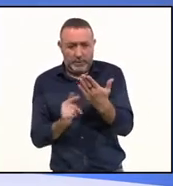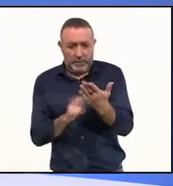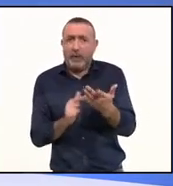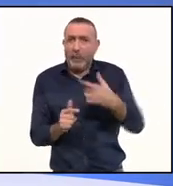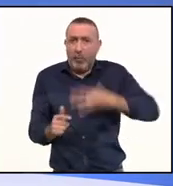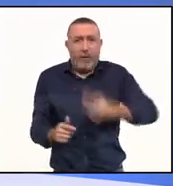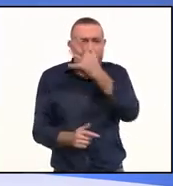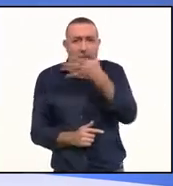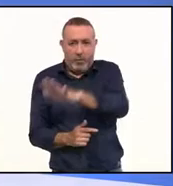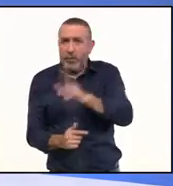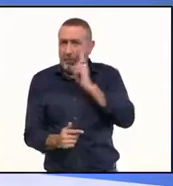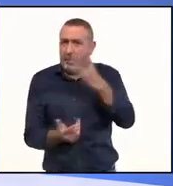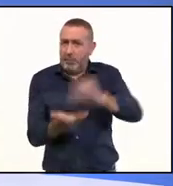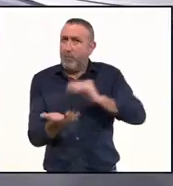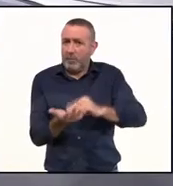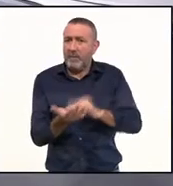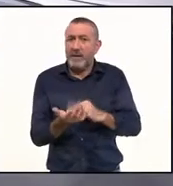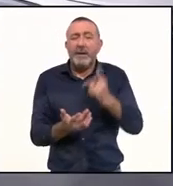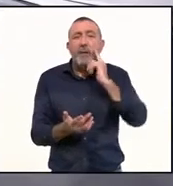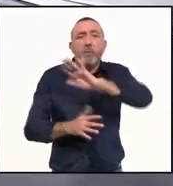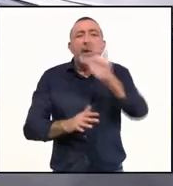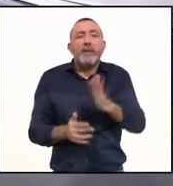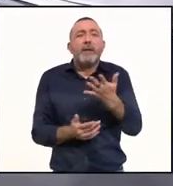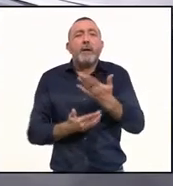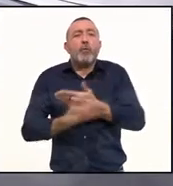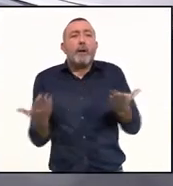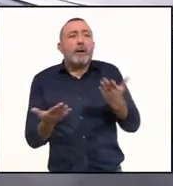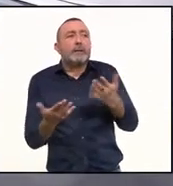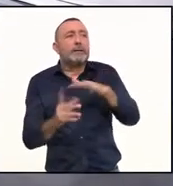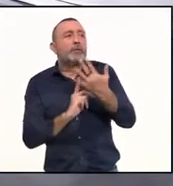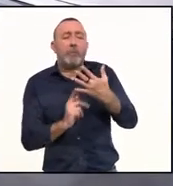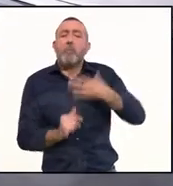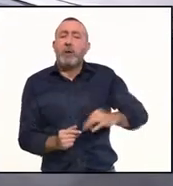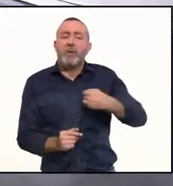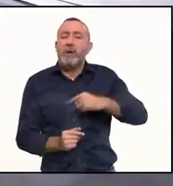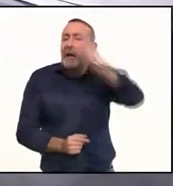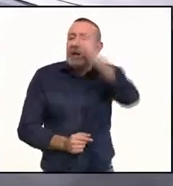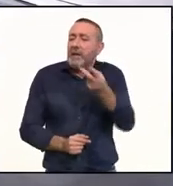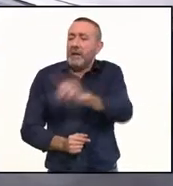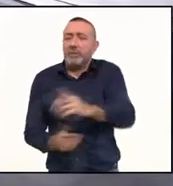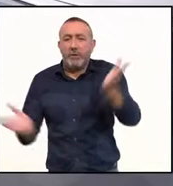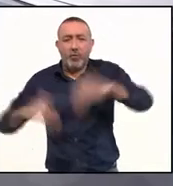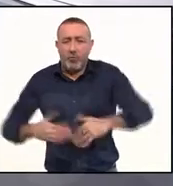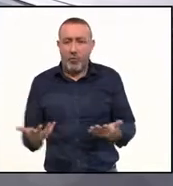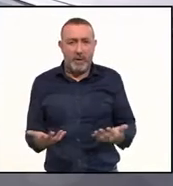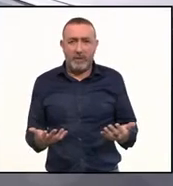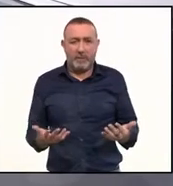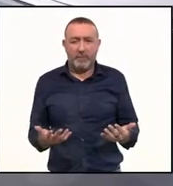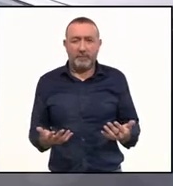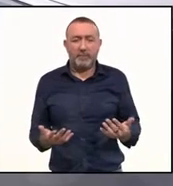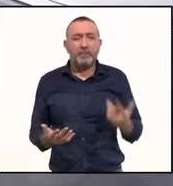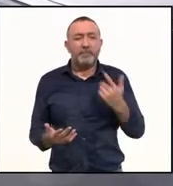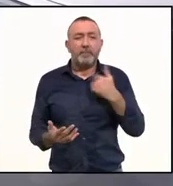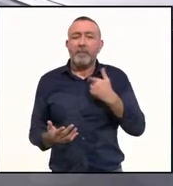denuncia lo hemos visto un montón de veces no sé lo fácil que es faltarnos el respeto ahora pasando el delito es que no quiero dejar algo de